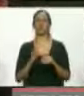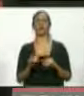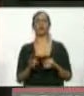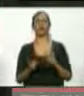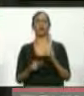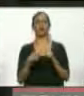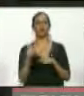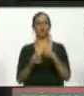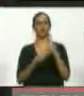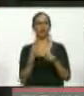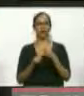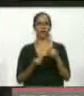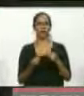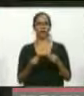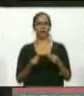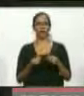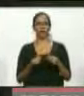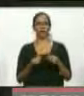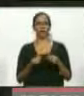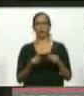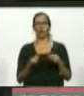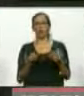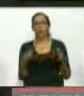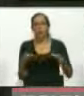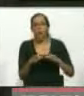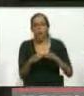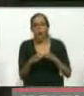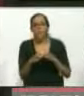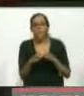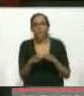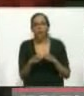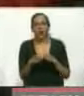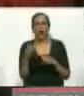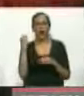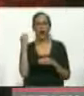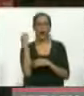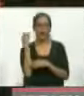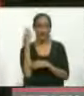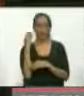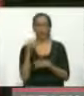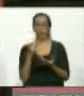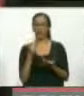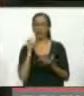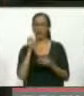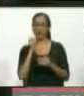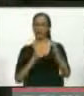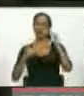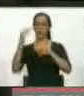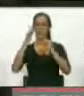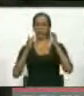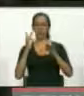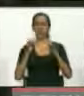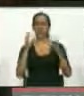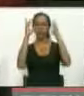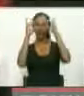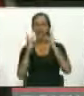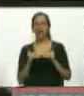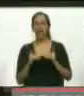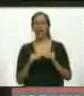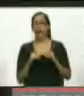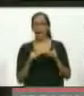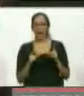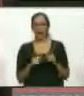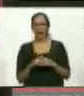se crea una eterna verdad o es la asamblea o es el tribunal el que define y claro pero